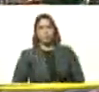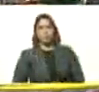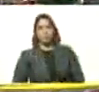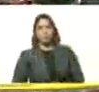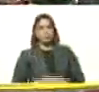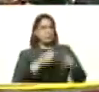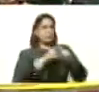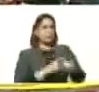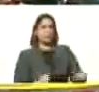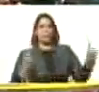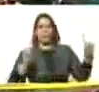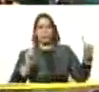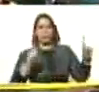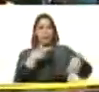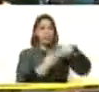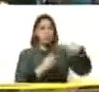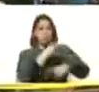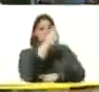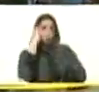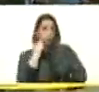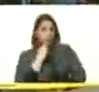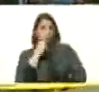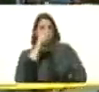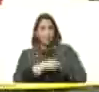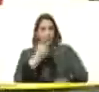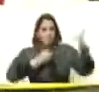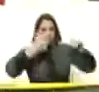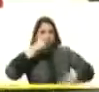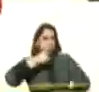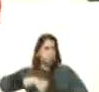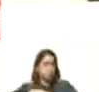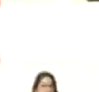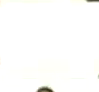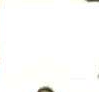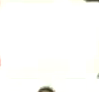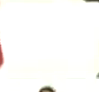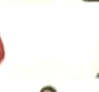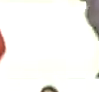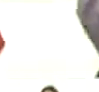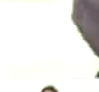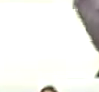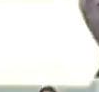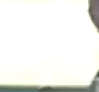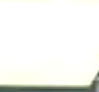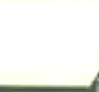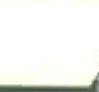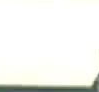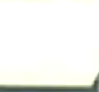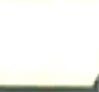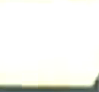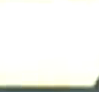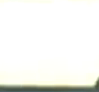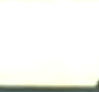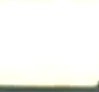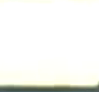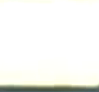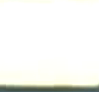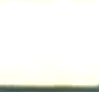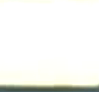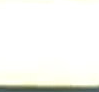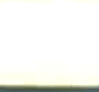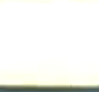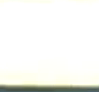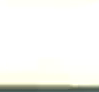lo contrario, y la revolución bolivariana y el chavismo se ha fortalecido, y aquí vamos, rumbo a nuevas batallas y rumbo a